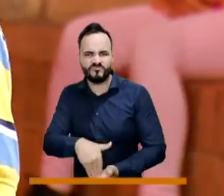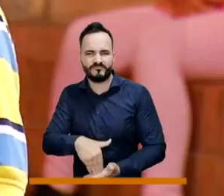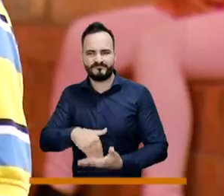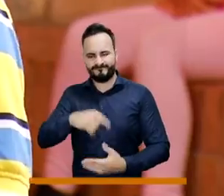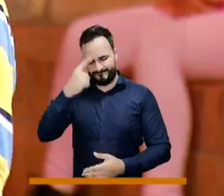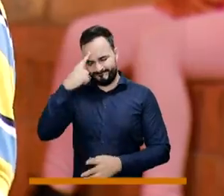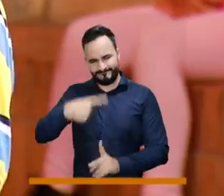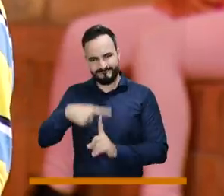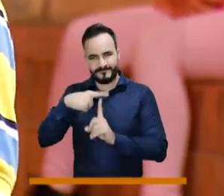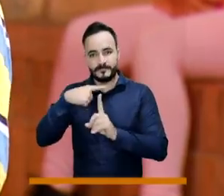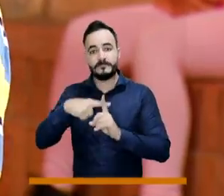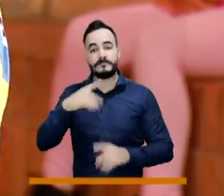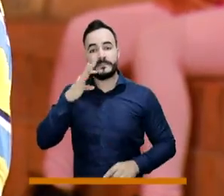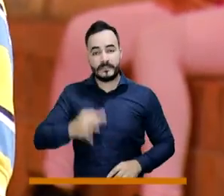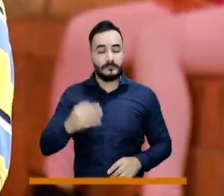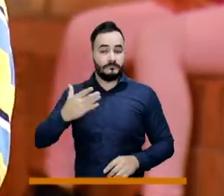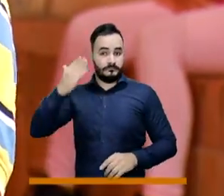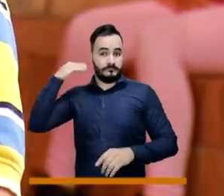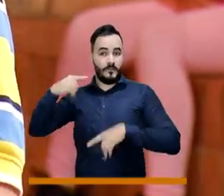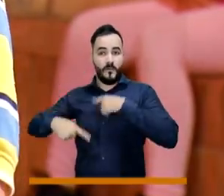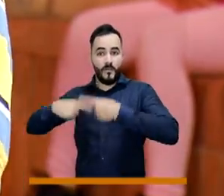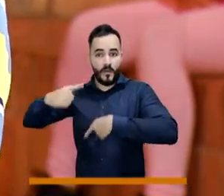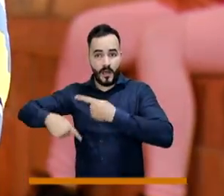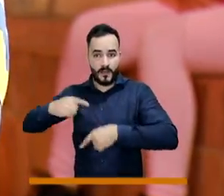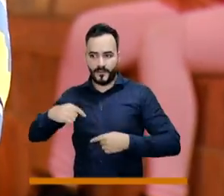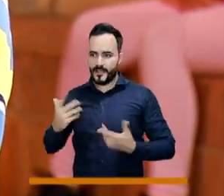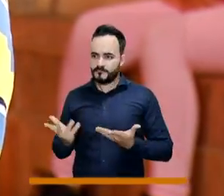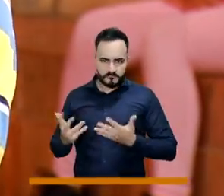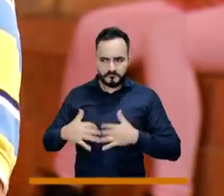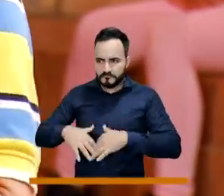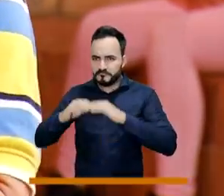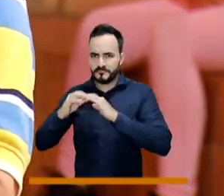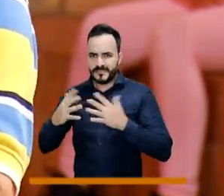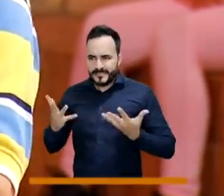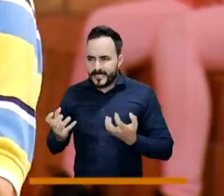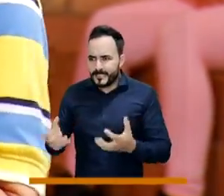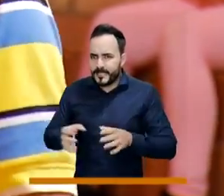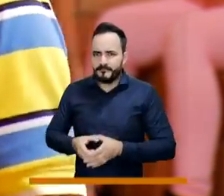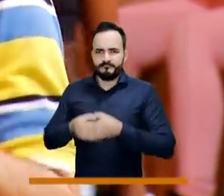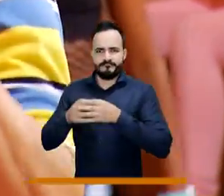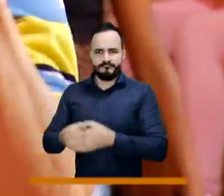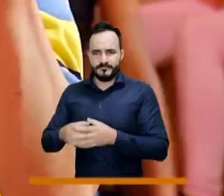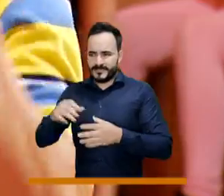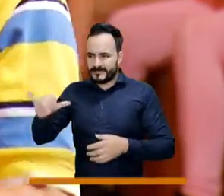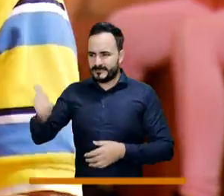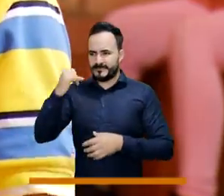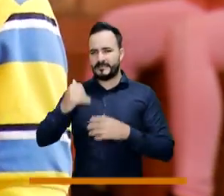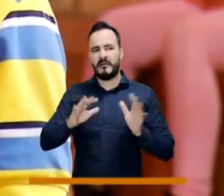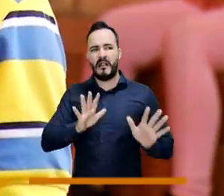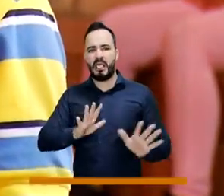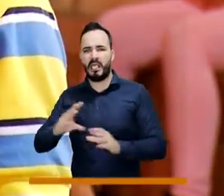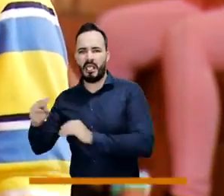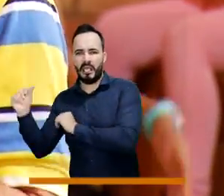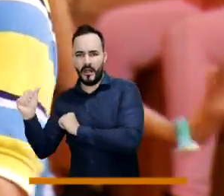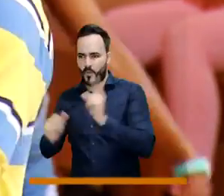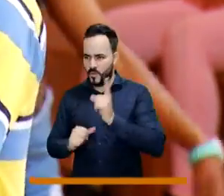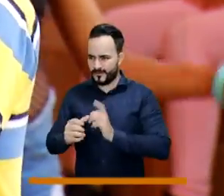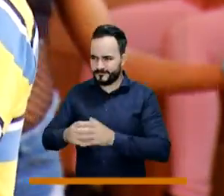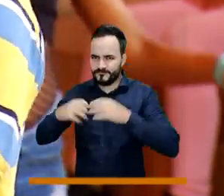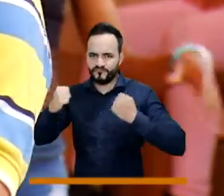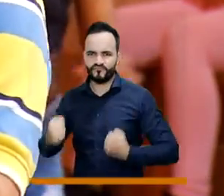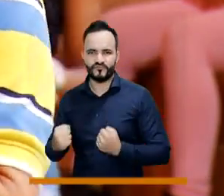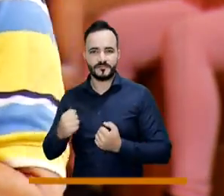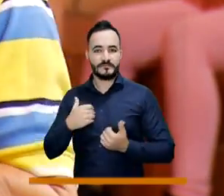resistencia. Siempre hemos tenido una resistencia. Moravia, desde que llegó a formularse, a consultarse, a quedarse acá, de hecho